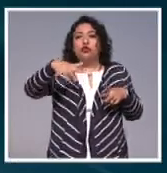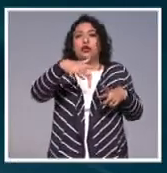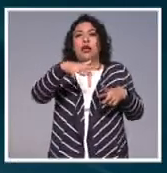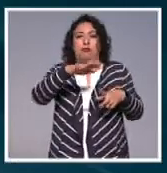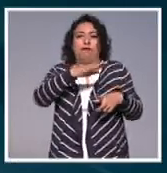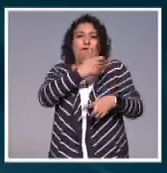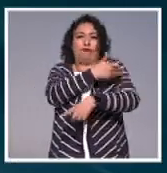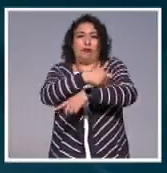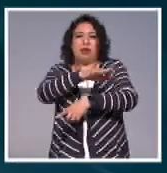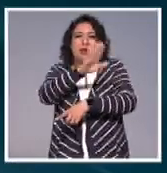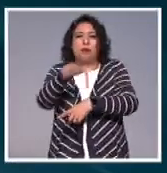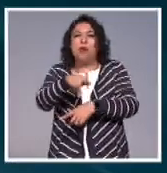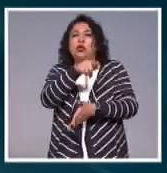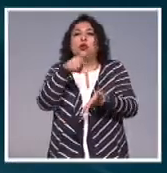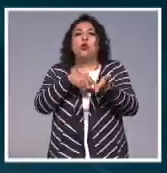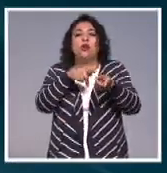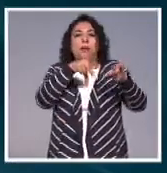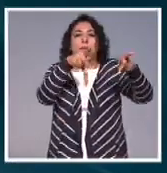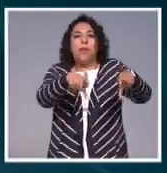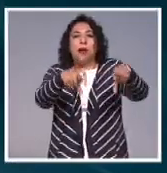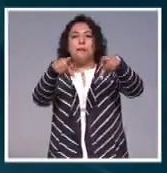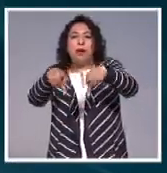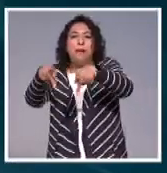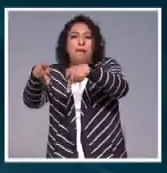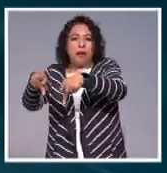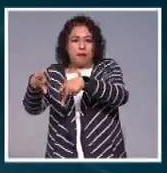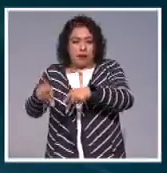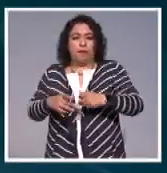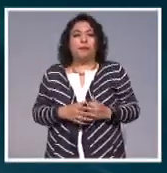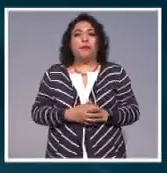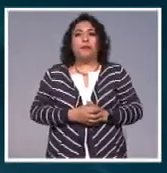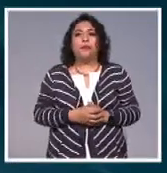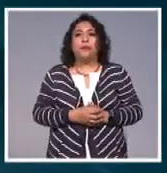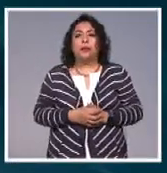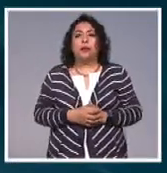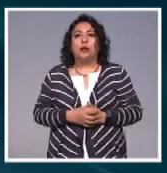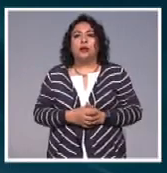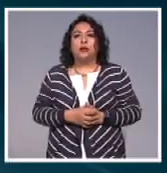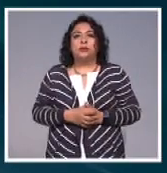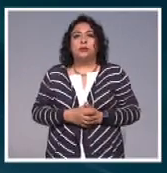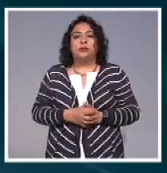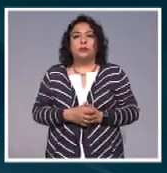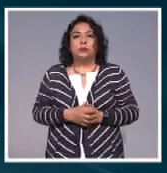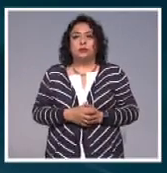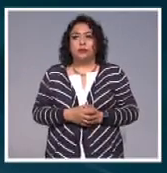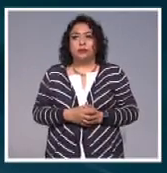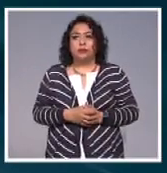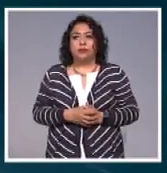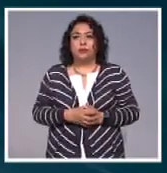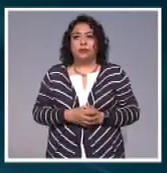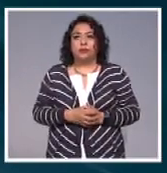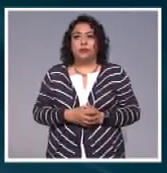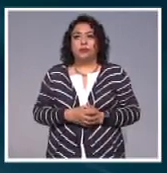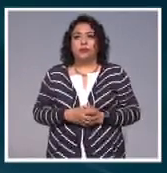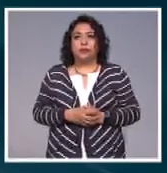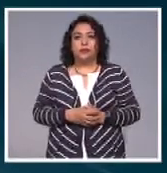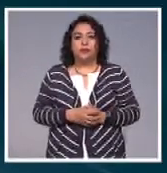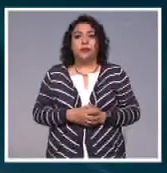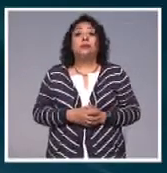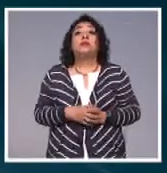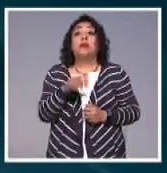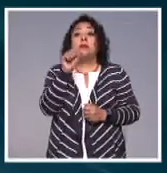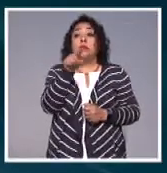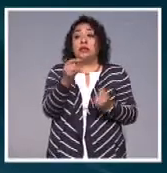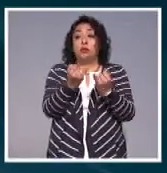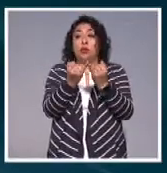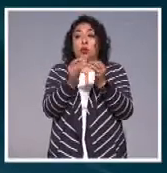comunes. Sorprender, ¿verdad?, que sea la propia autoridad la que proceda de esta manera con estas características propias del crimen organizado.